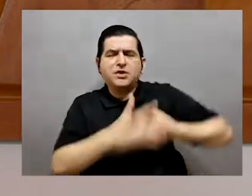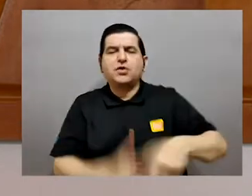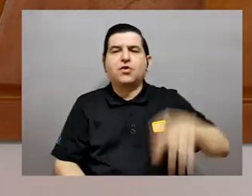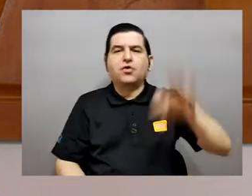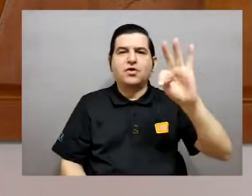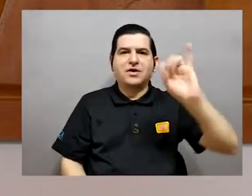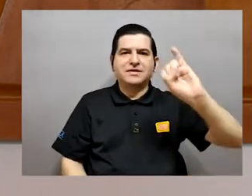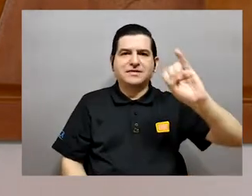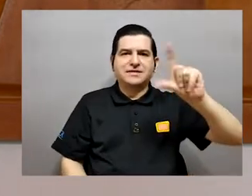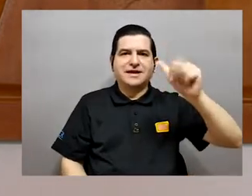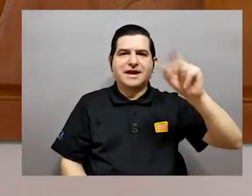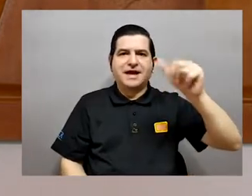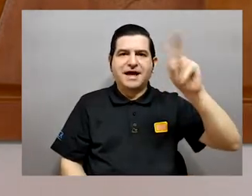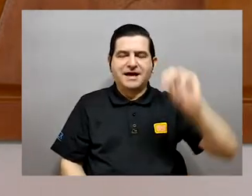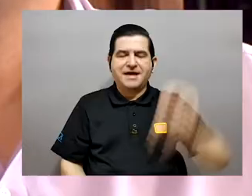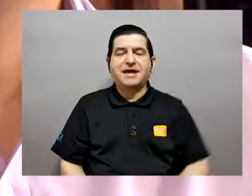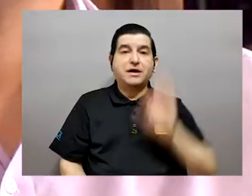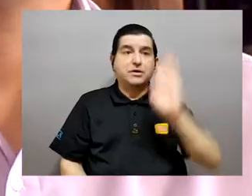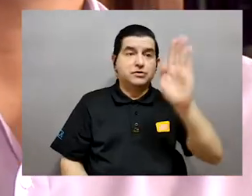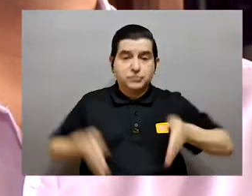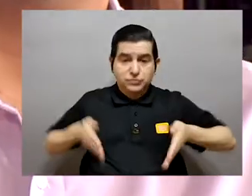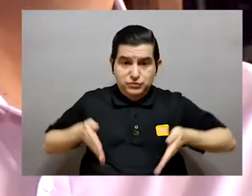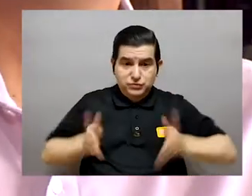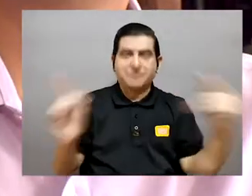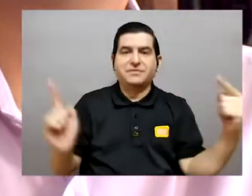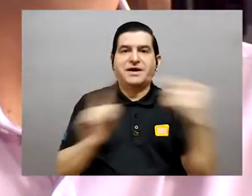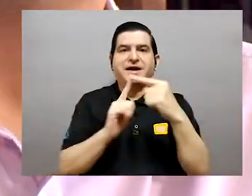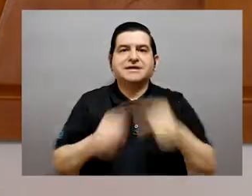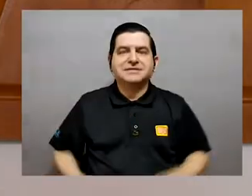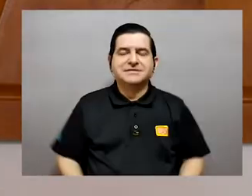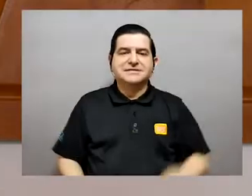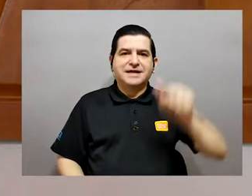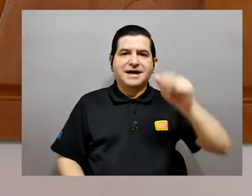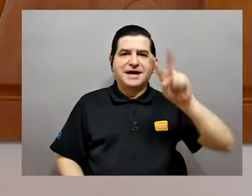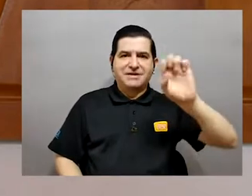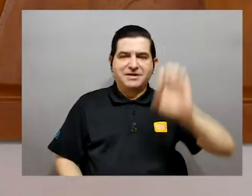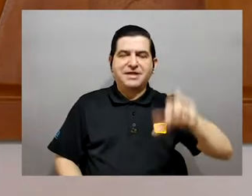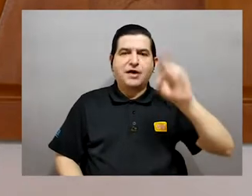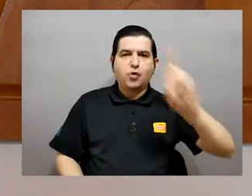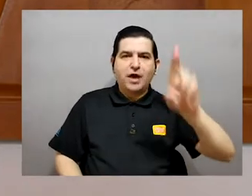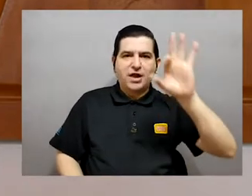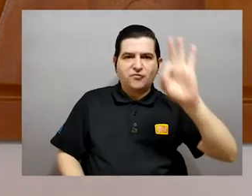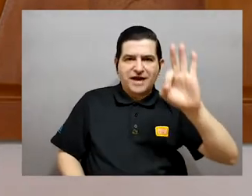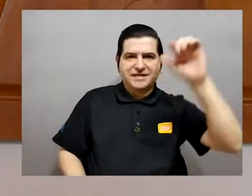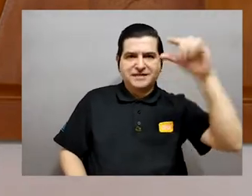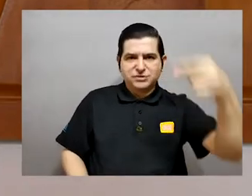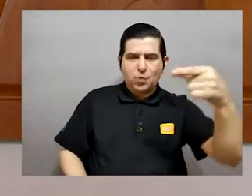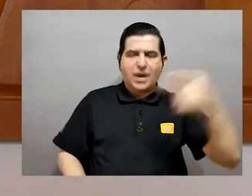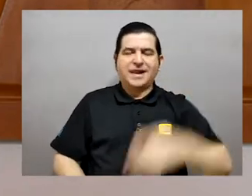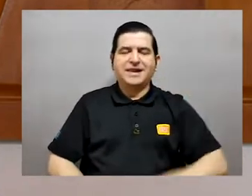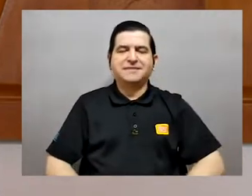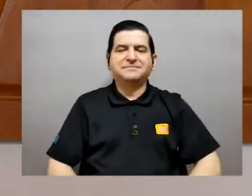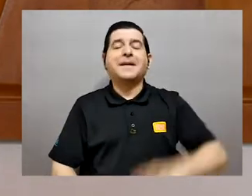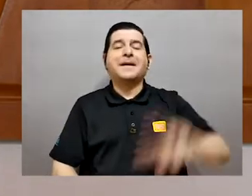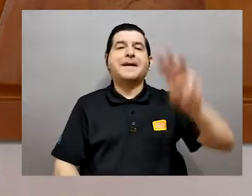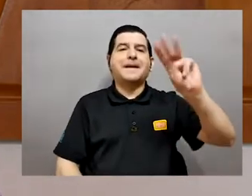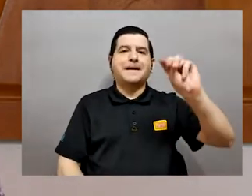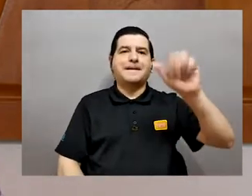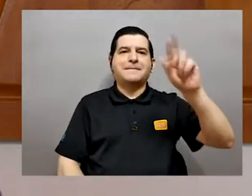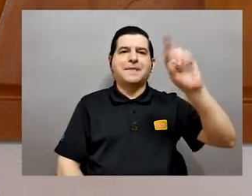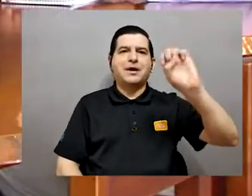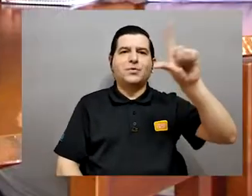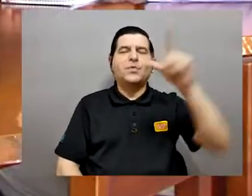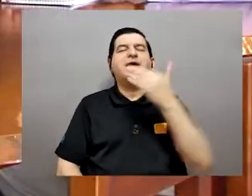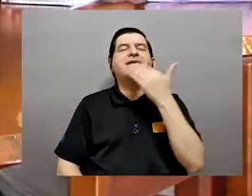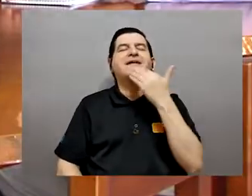de finales de los 50, en donde Costa Rica pues, es un país muy carente,